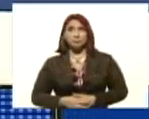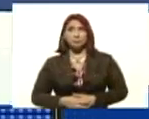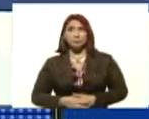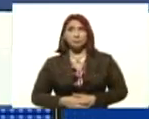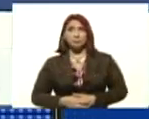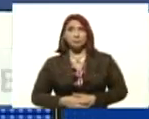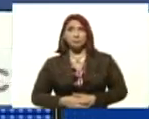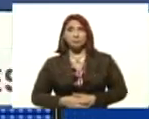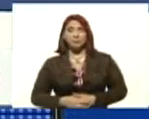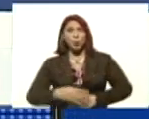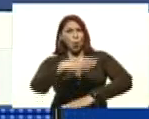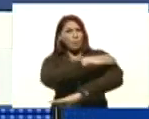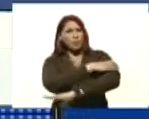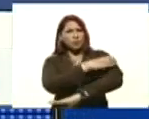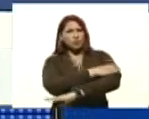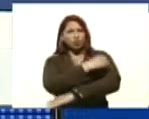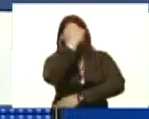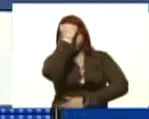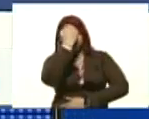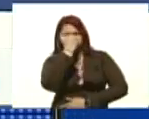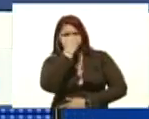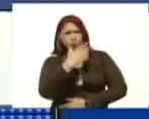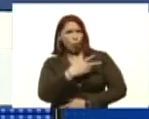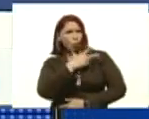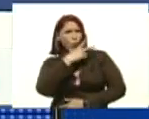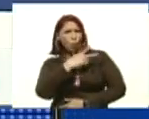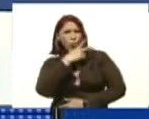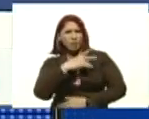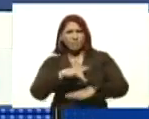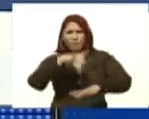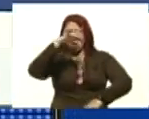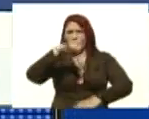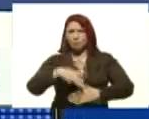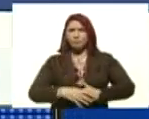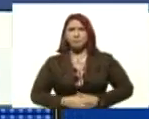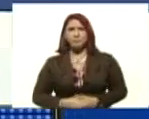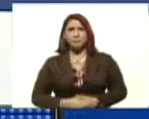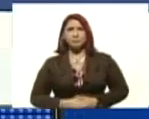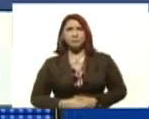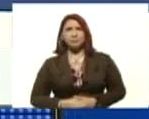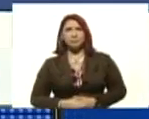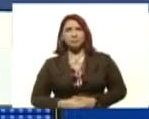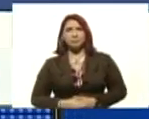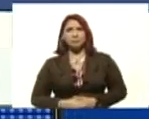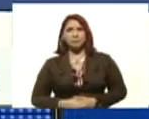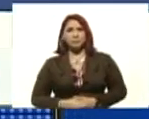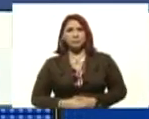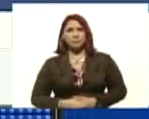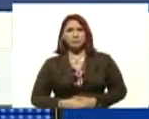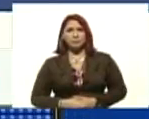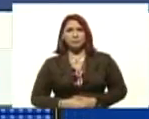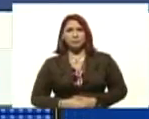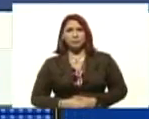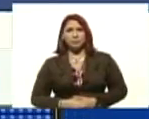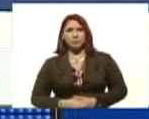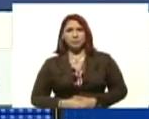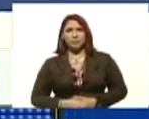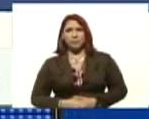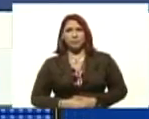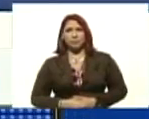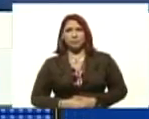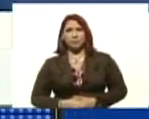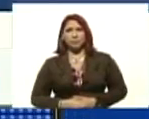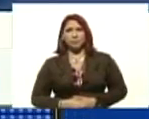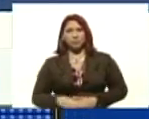la ultraderecha terrorista, fascista, extremista, pitiyanqui, que es la sucursal